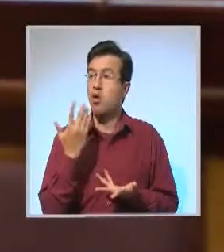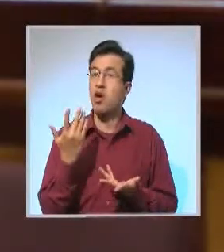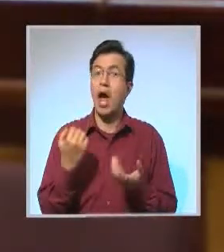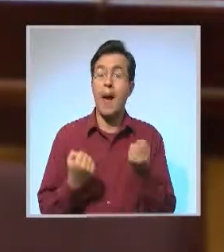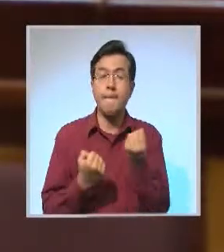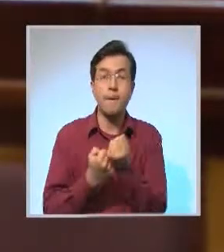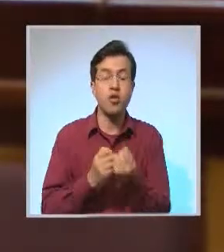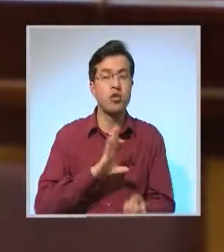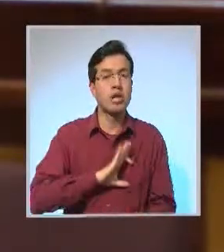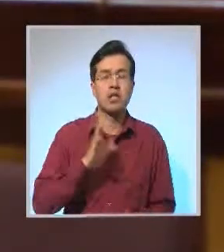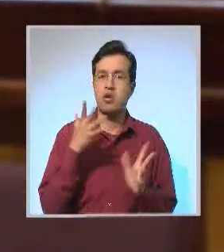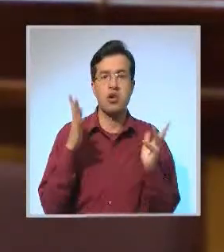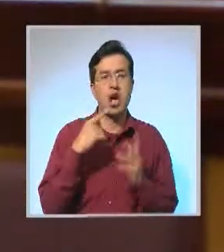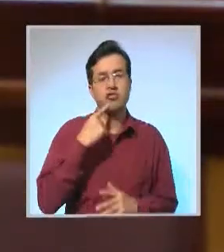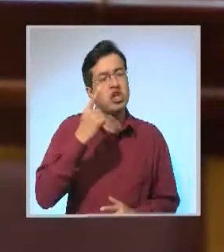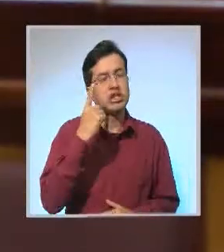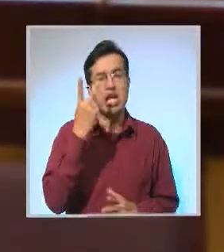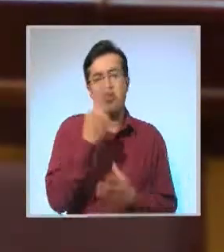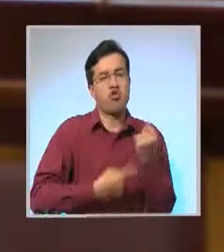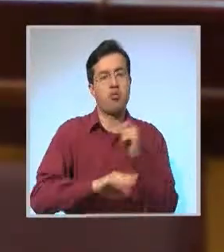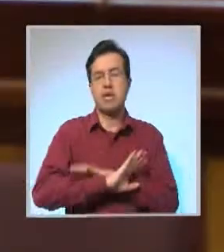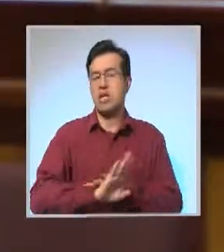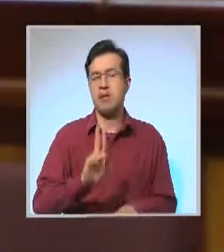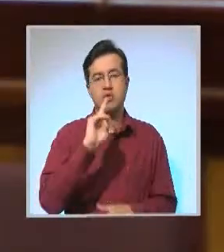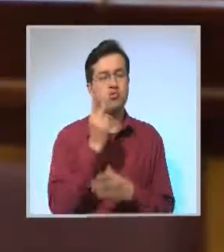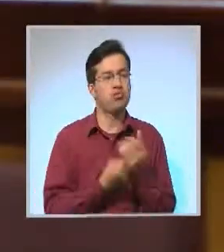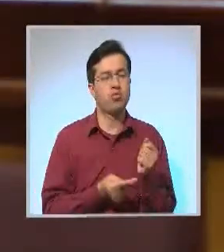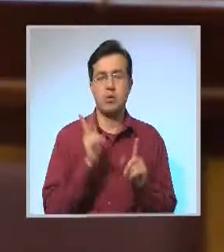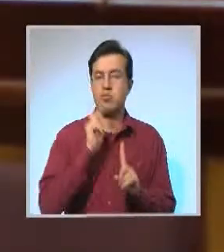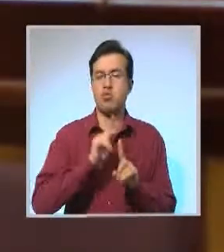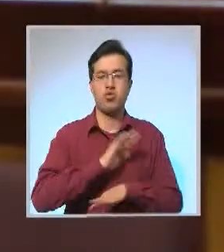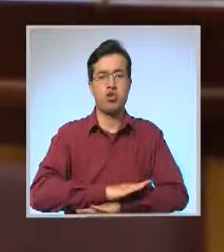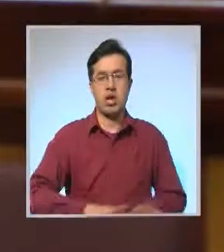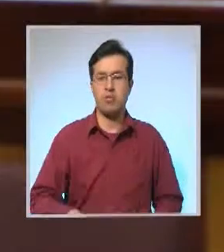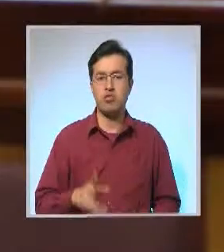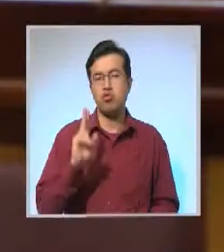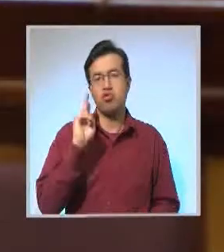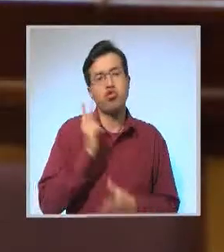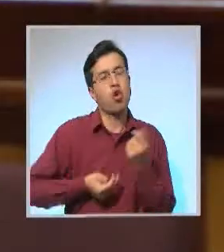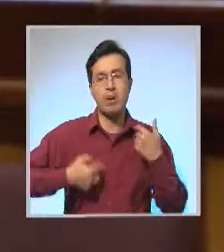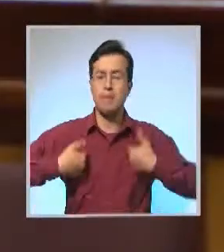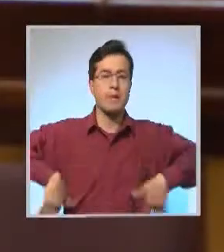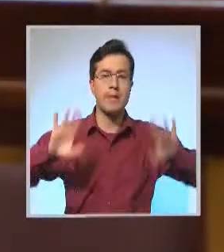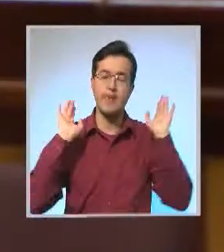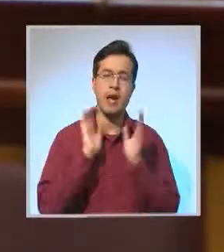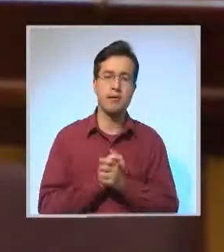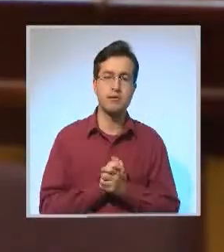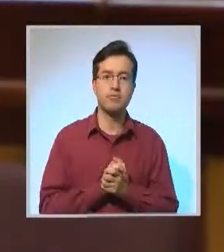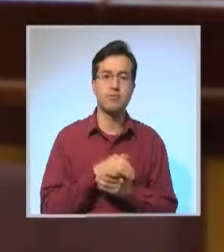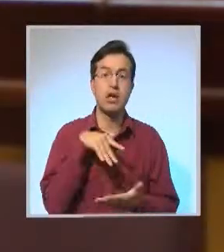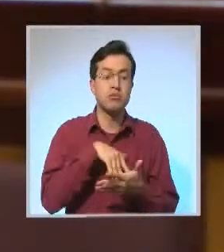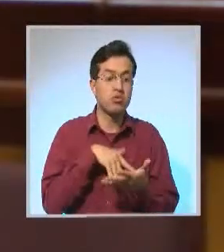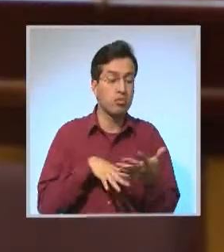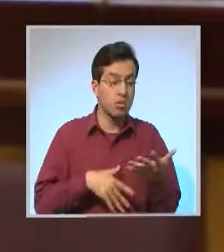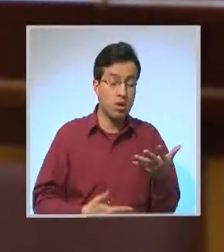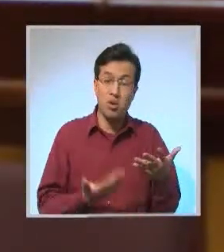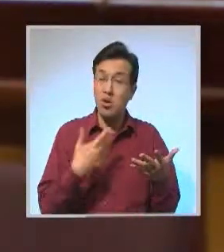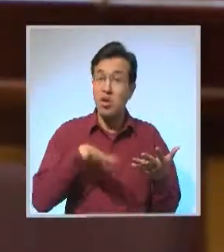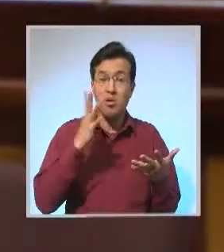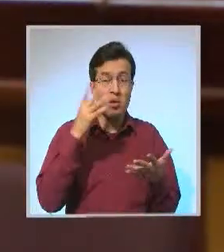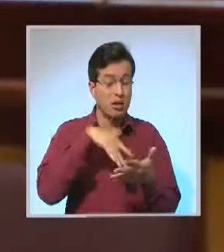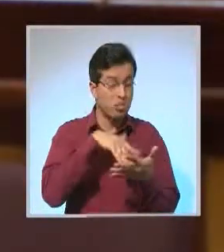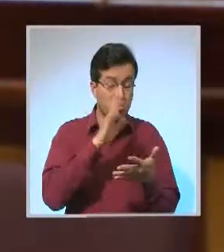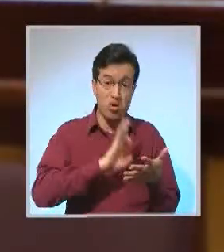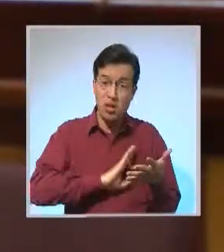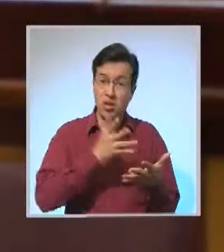simplemente se decía el doble es decir un 100 por ciento más el doble porque si así incluye si con usted manifiesta incluso